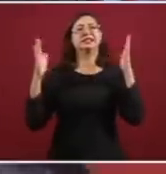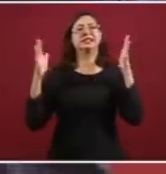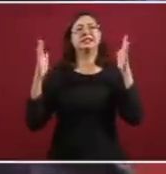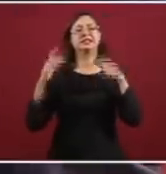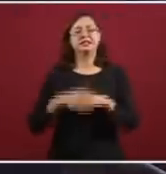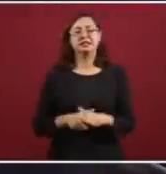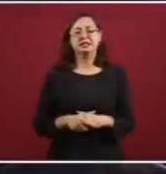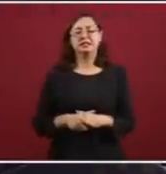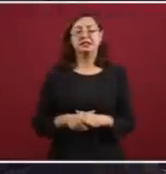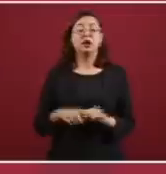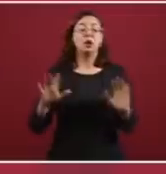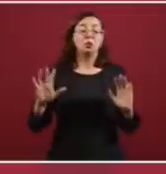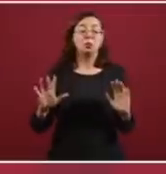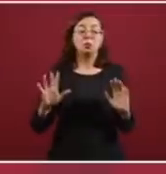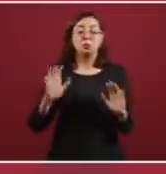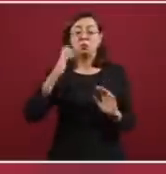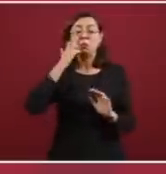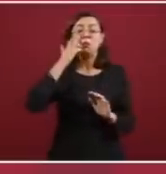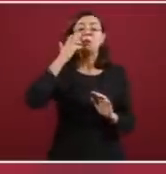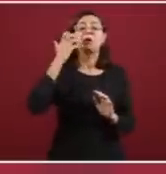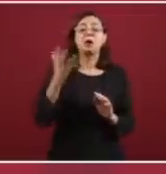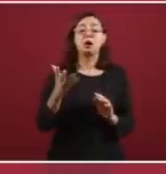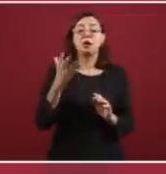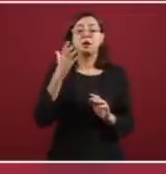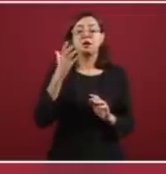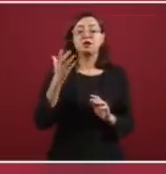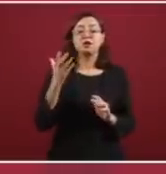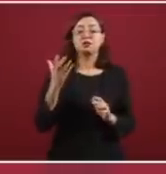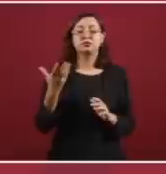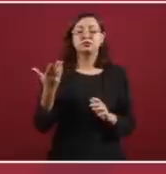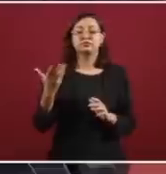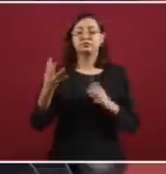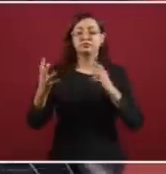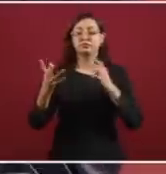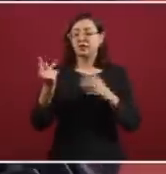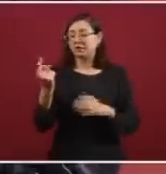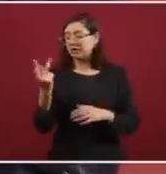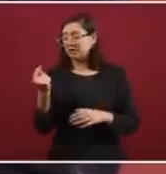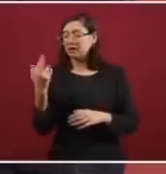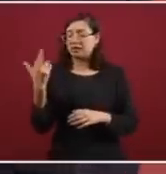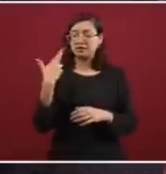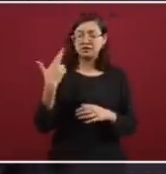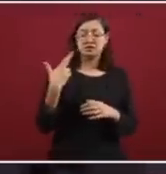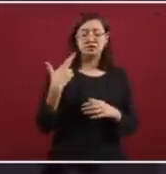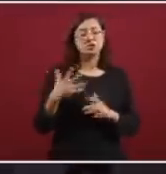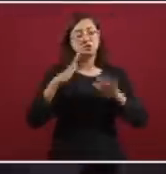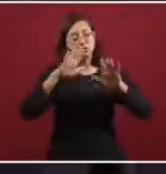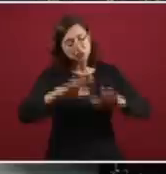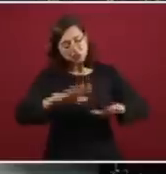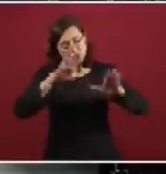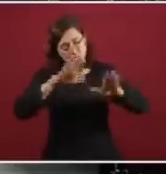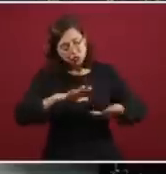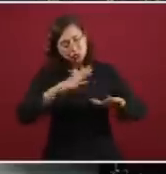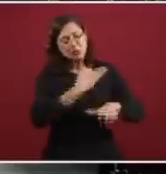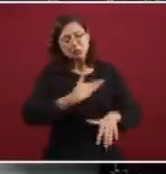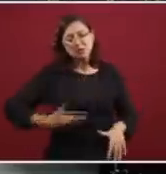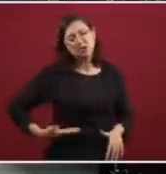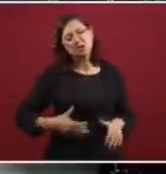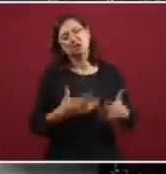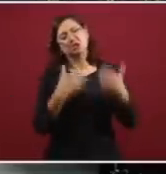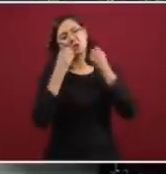que se dediquen los medios a quemar incienso al